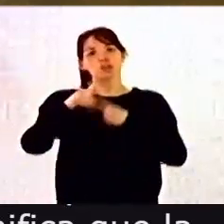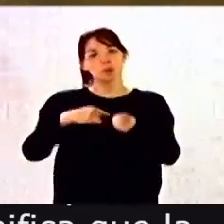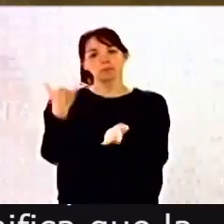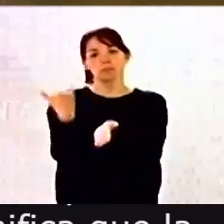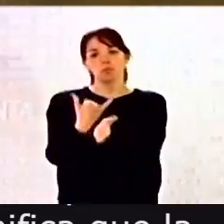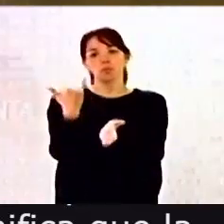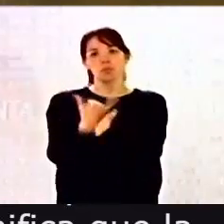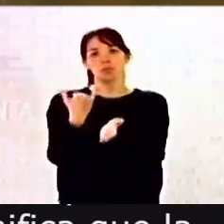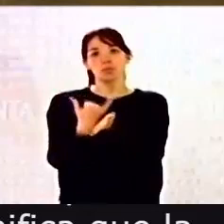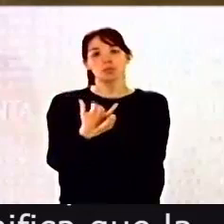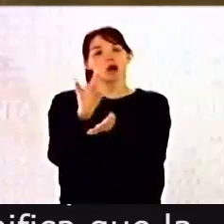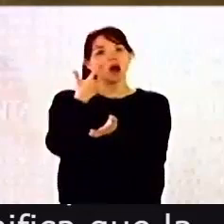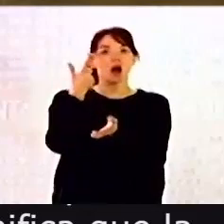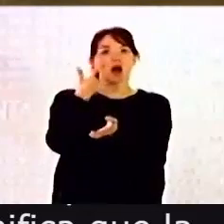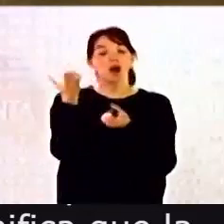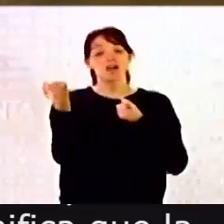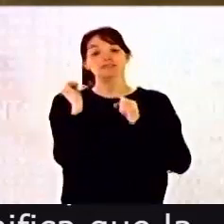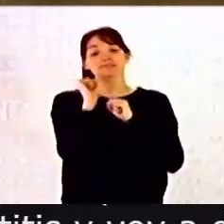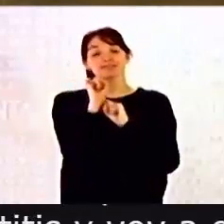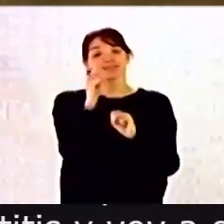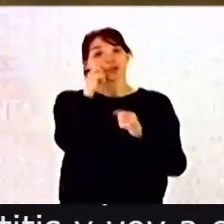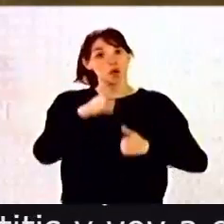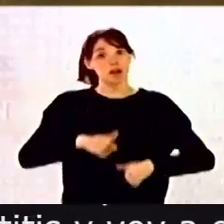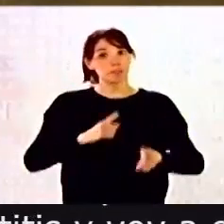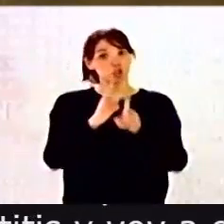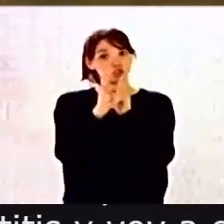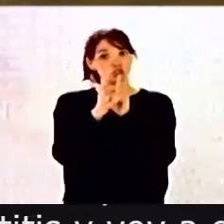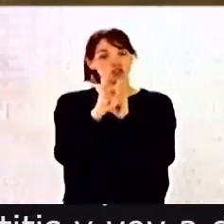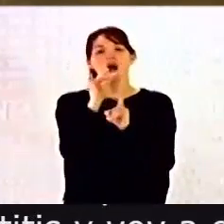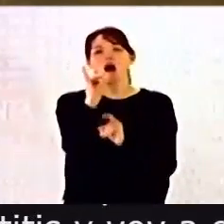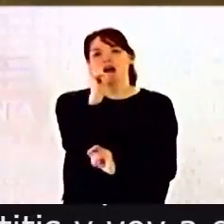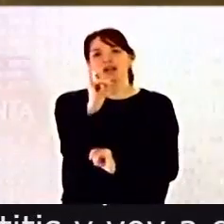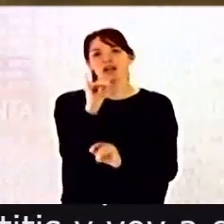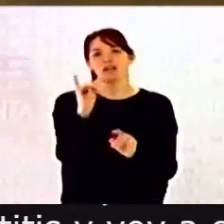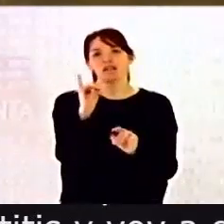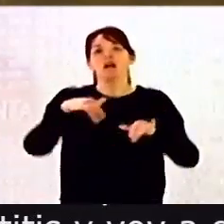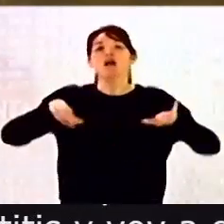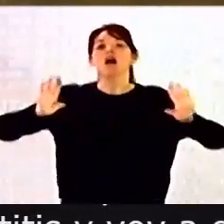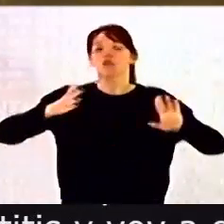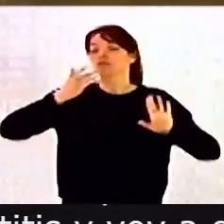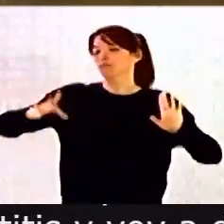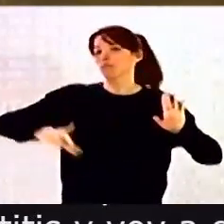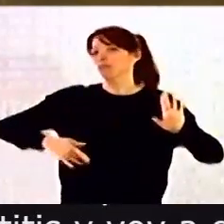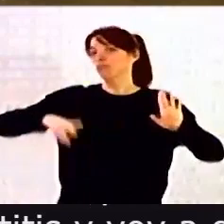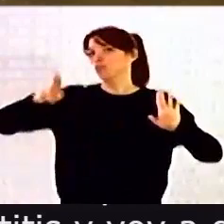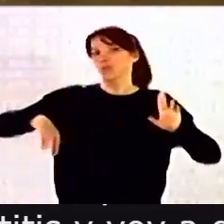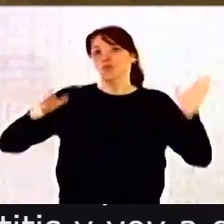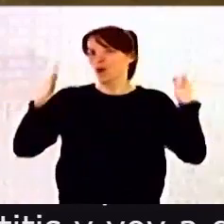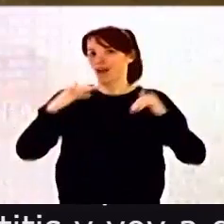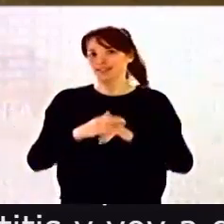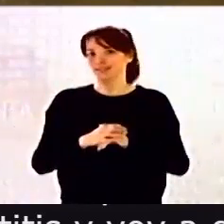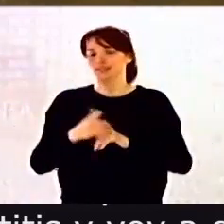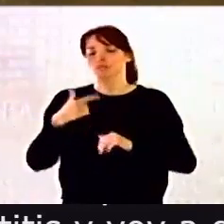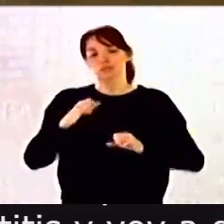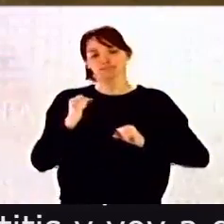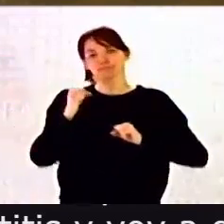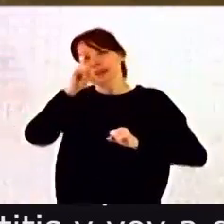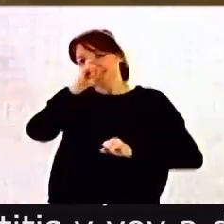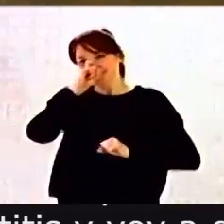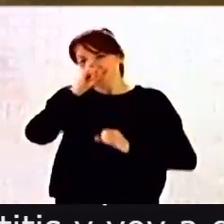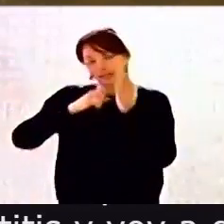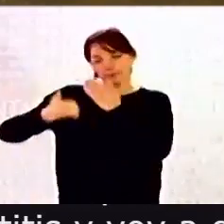hacen los anticuerpos contra la hepatitis, aunque yo no tenga la hepatitis ahora mismo, pero tengo mi inmunidad de recuerdo, tengo